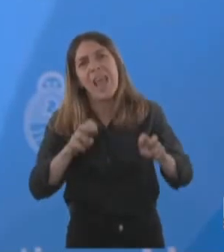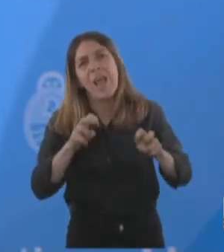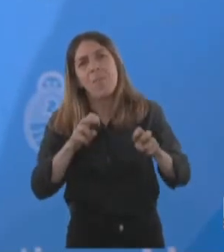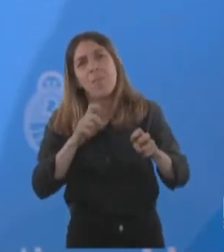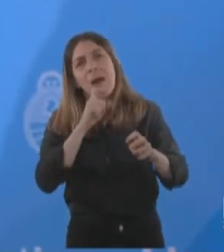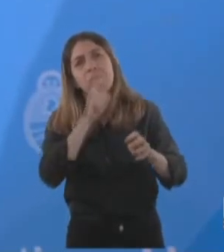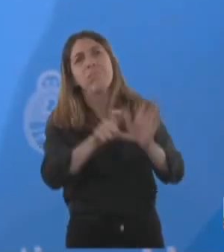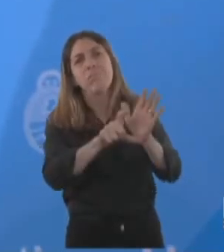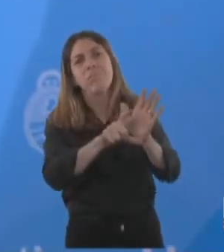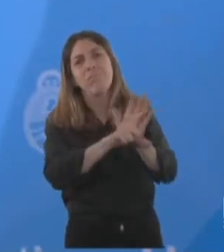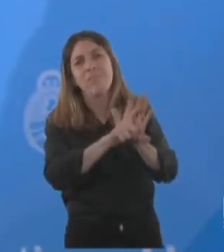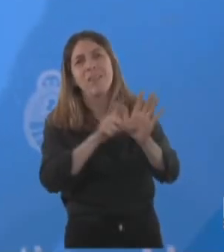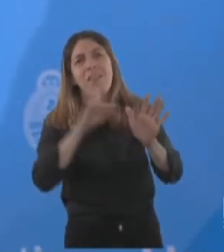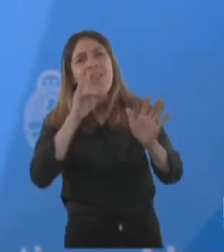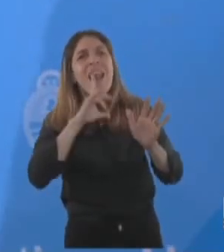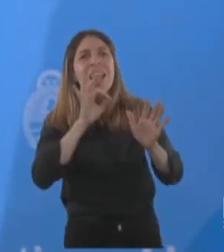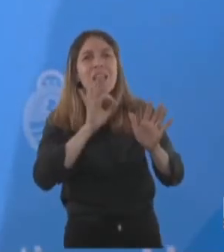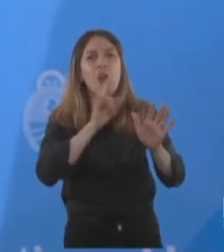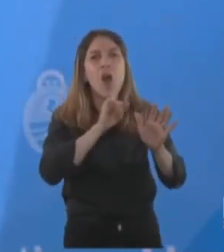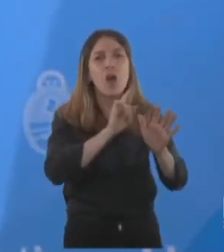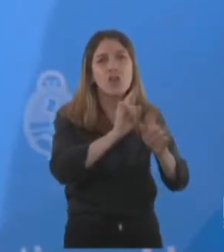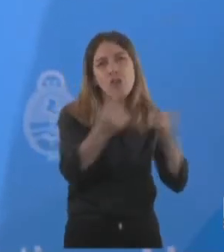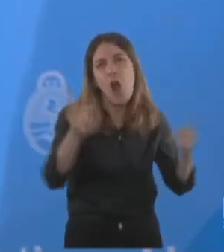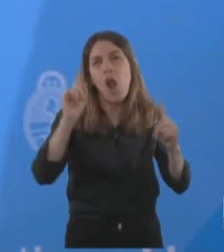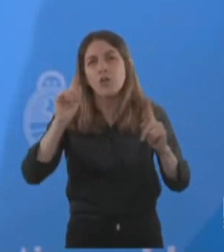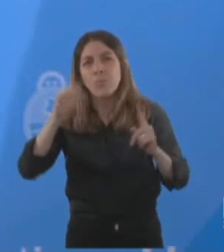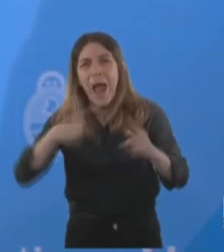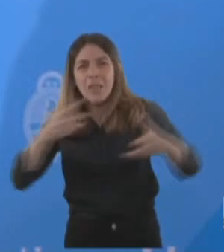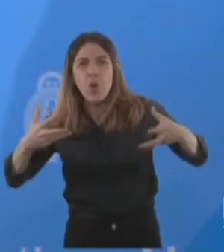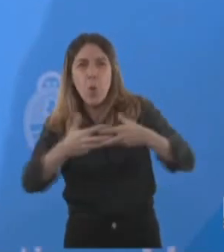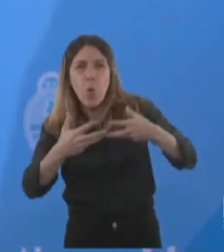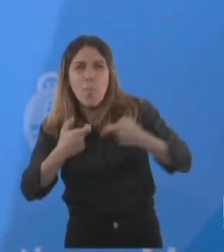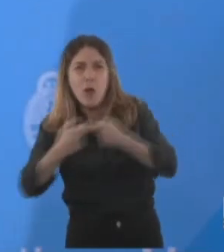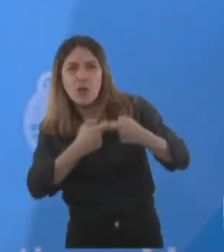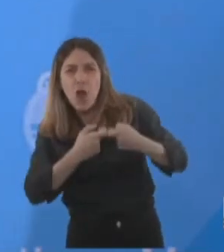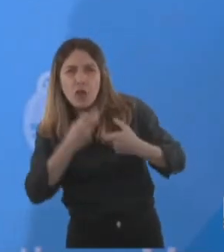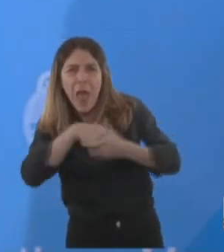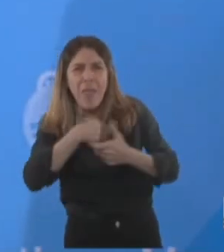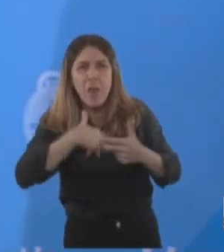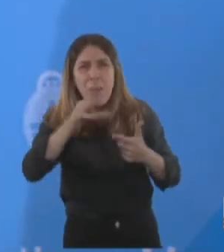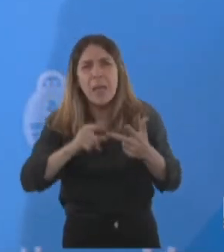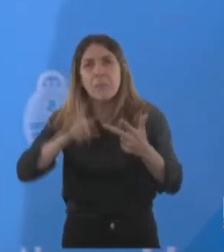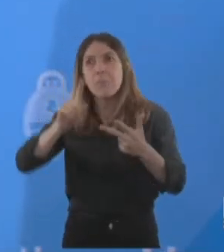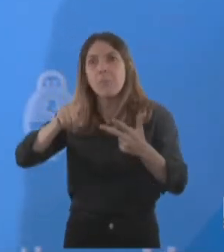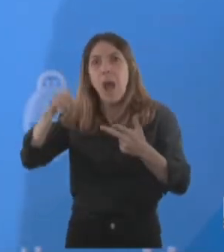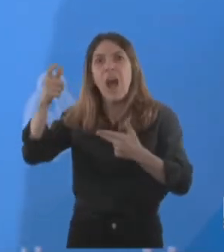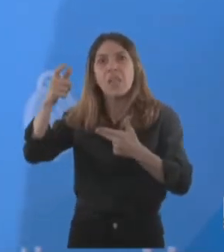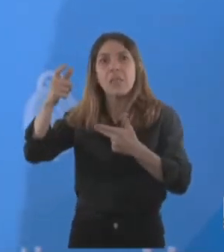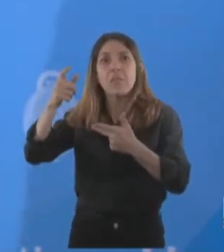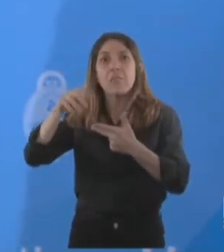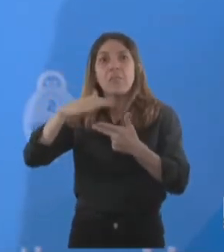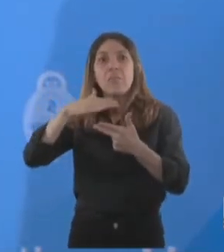delito organizado, de crimen organizado y de delitos transnacionales, prestémosle mucha atención a los delitos